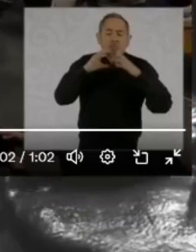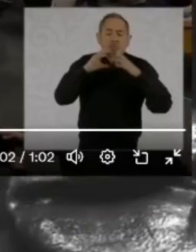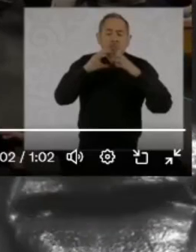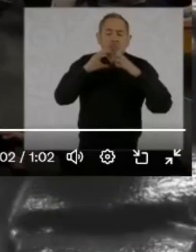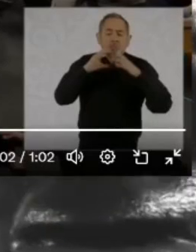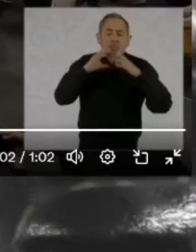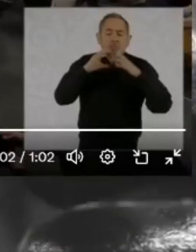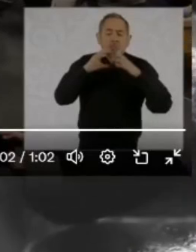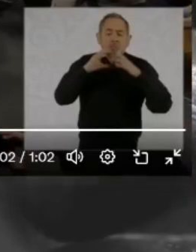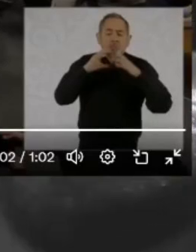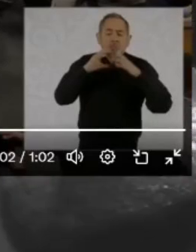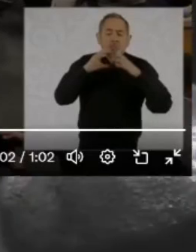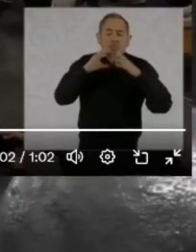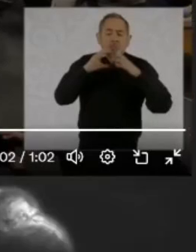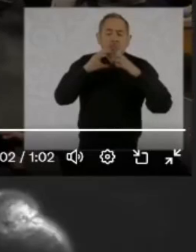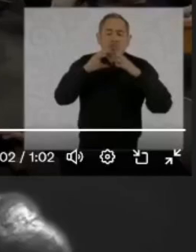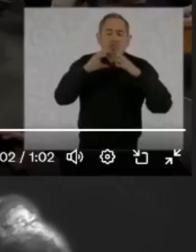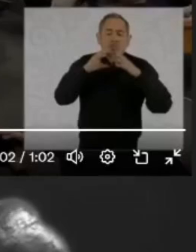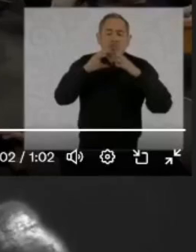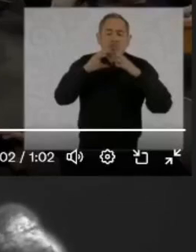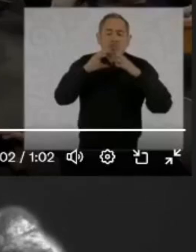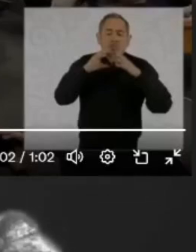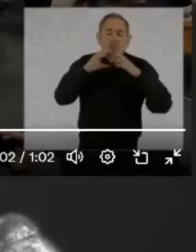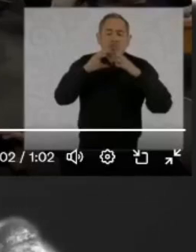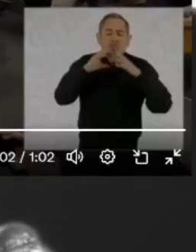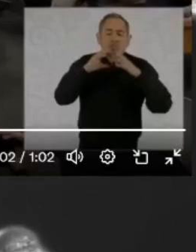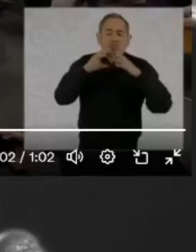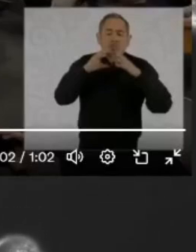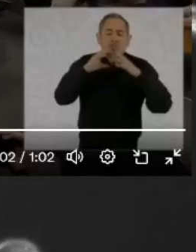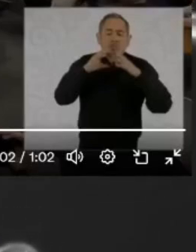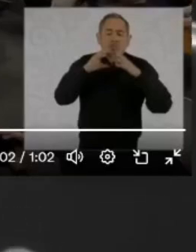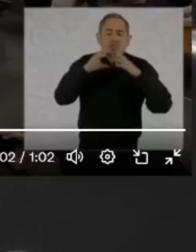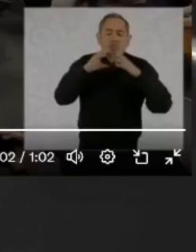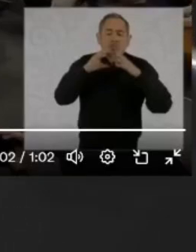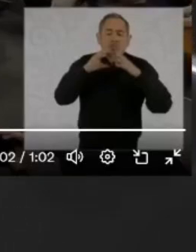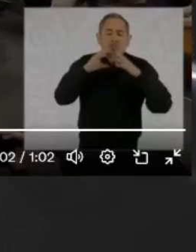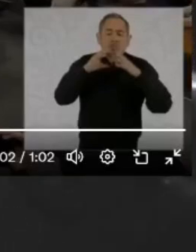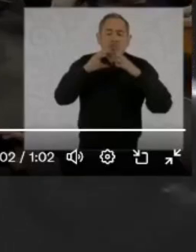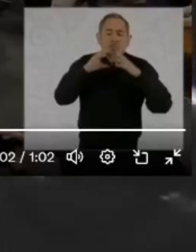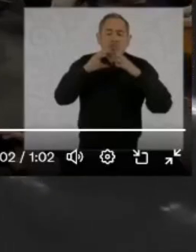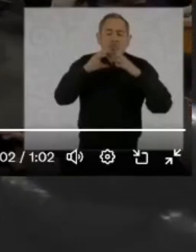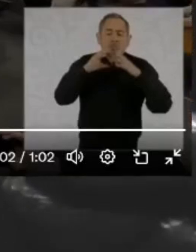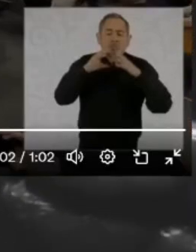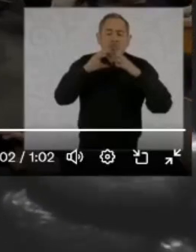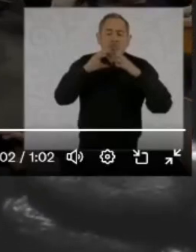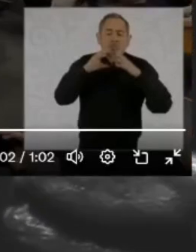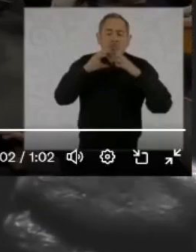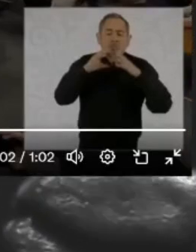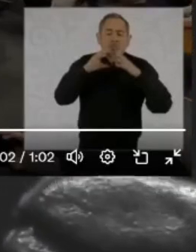problema. Pero conozco gente que tiene una capacidad económica muy,